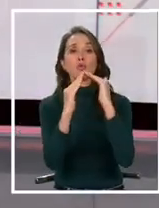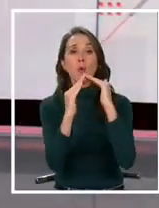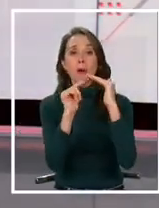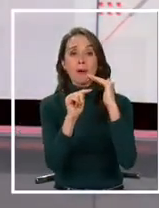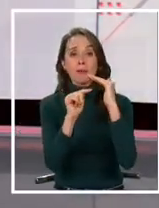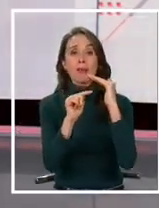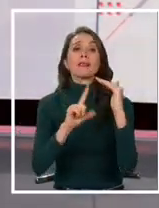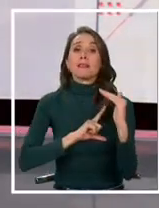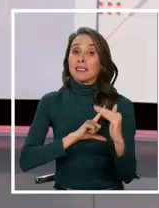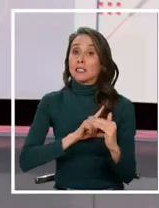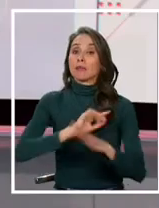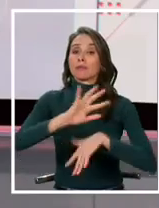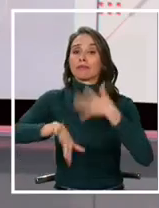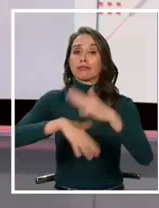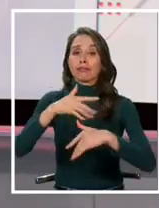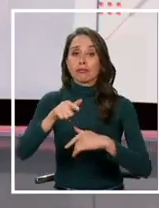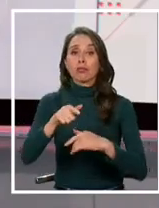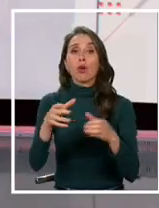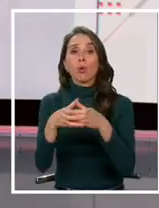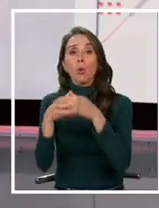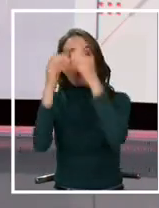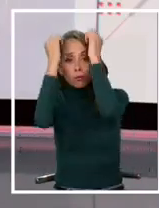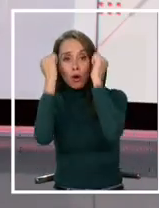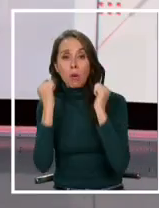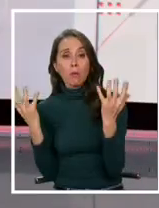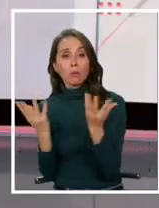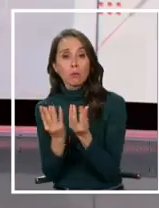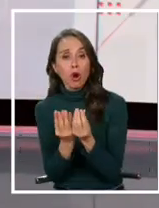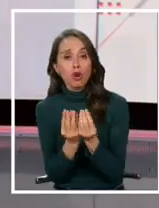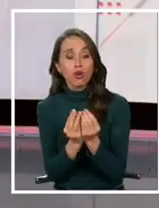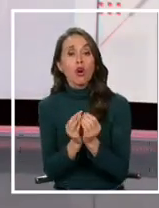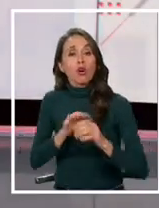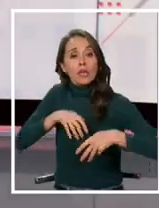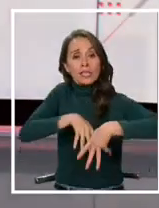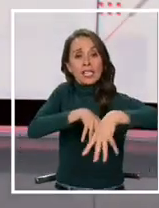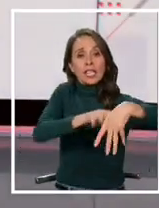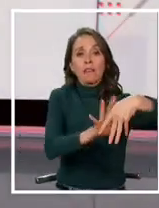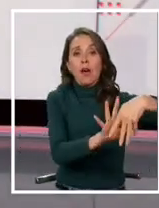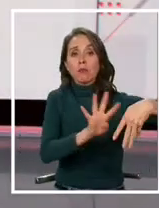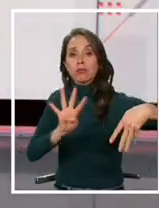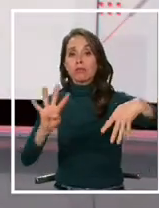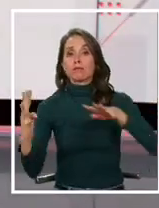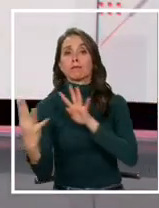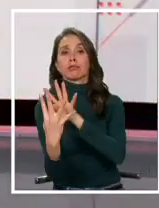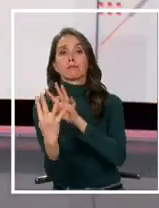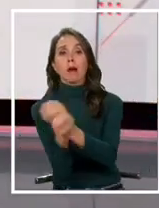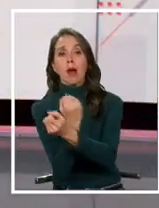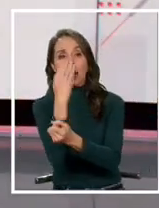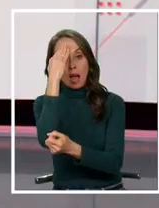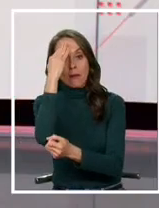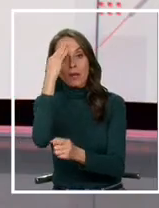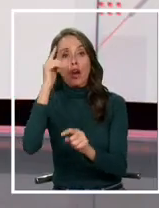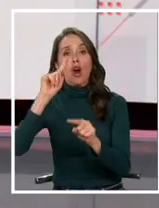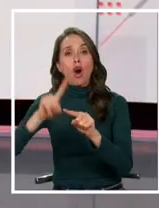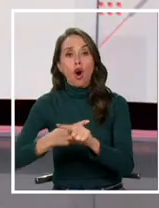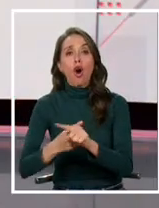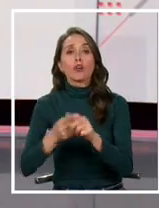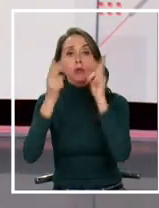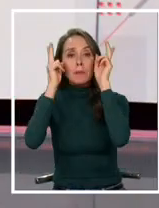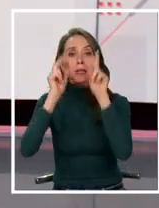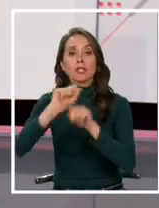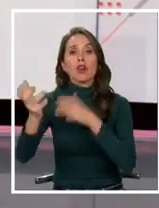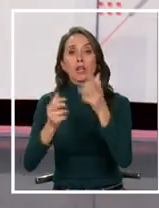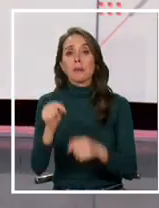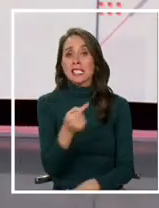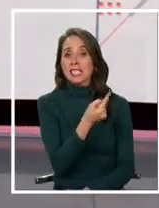incidentes un grupo minoritario que incluía encapuchados salió de la columna y se enfrentó a cineros hubo otro bus quemado el tercero de la